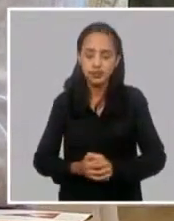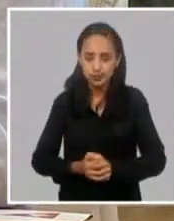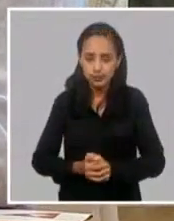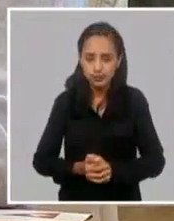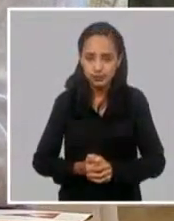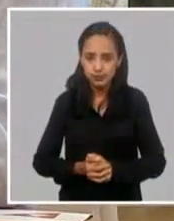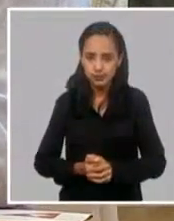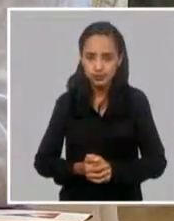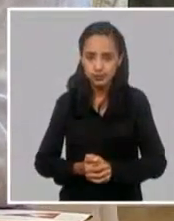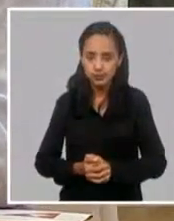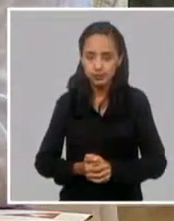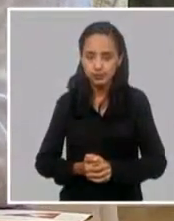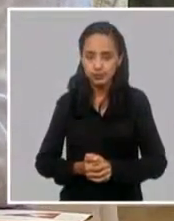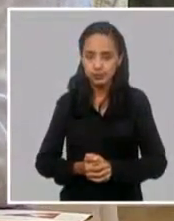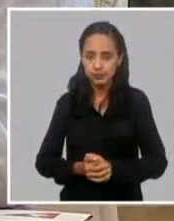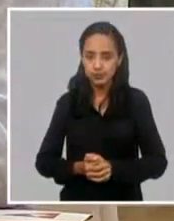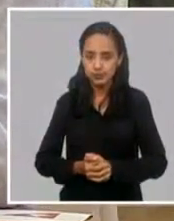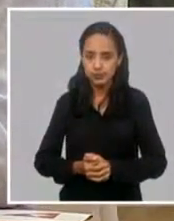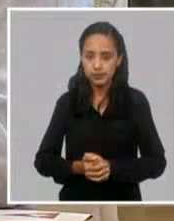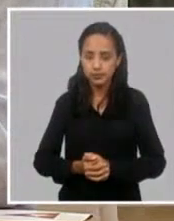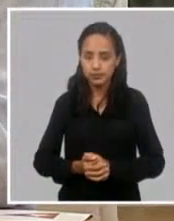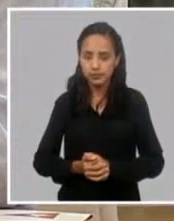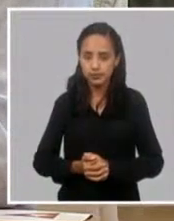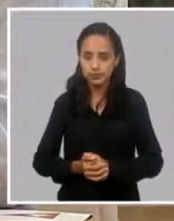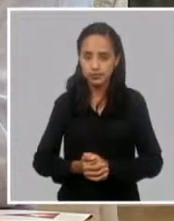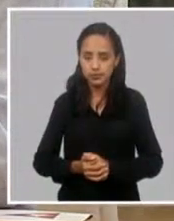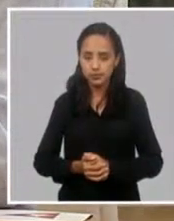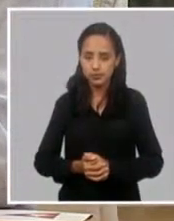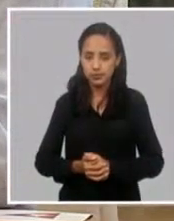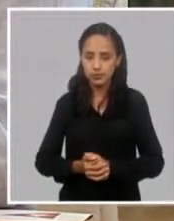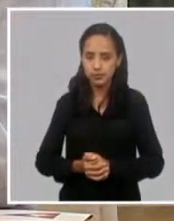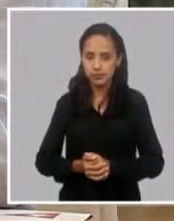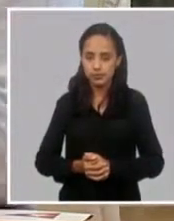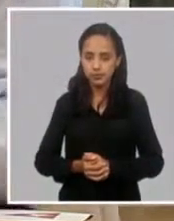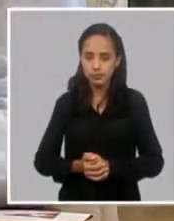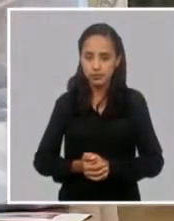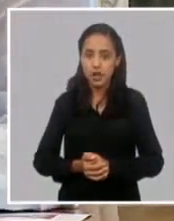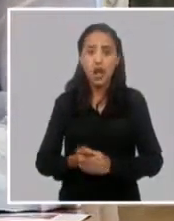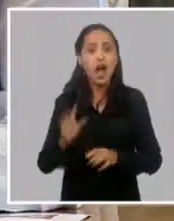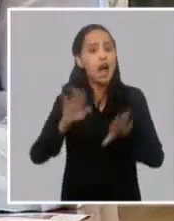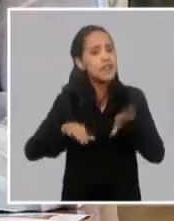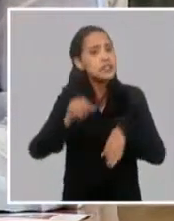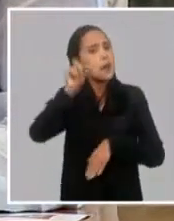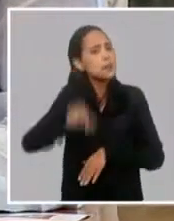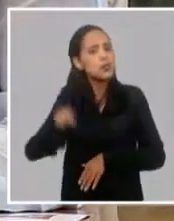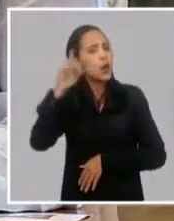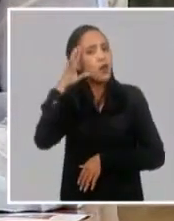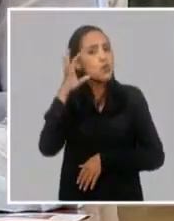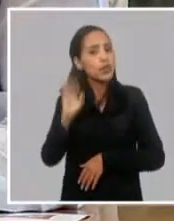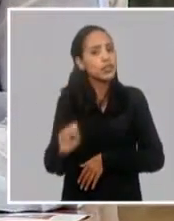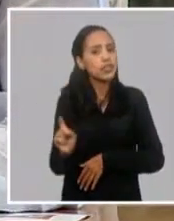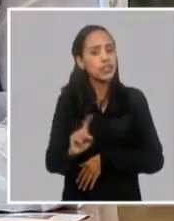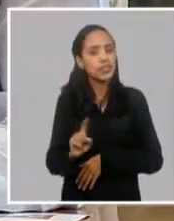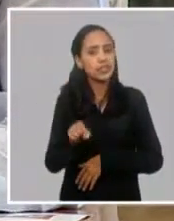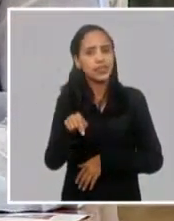hace en el día, encontrarle la afectación del bloqueo. Y eso siempre no se entiende o no